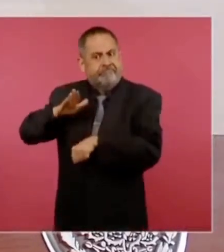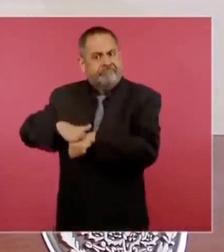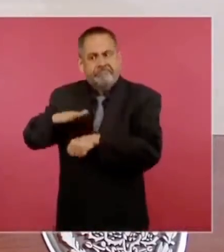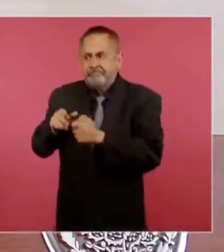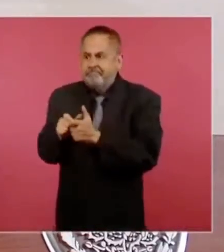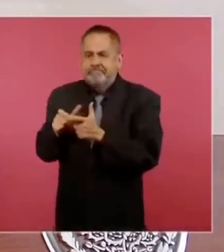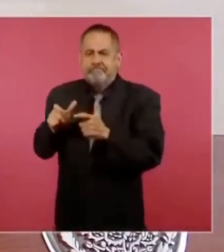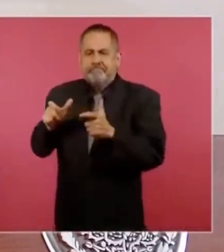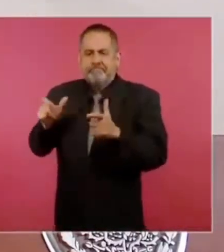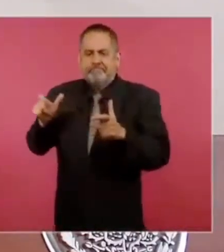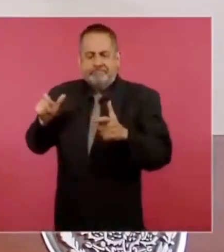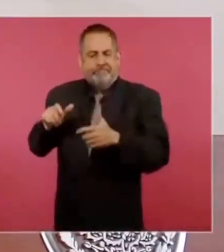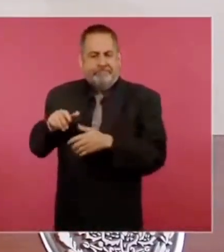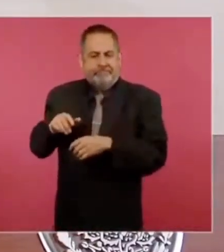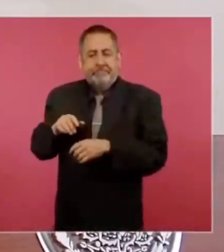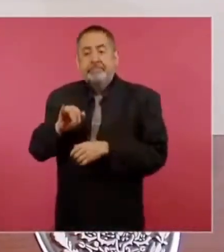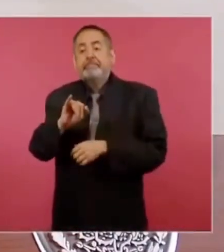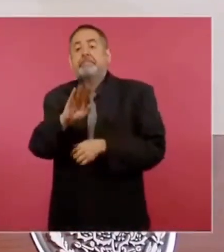en vísperas,